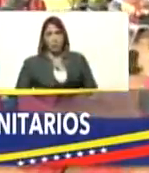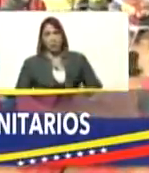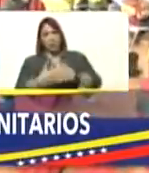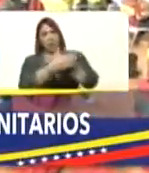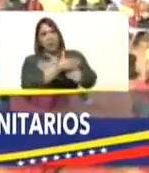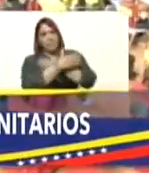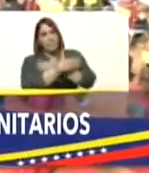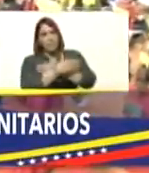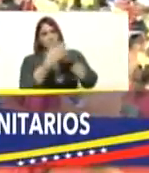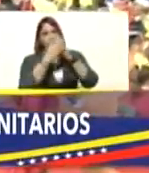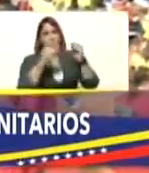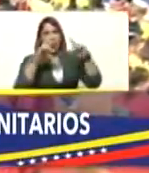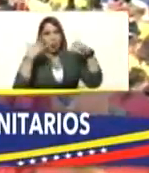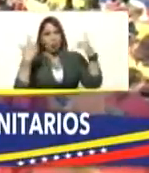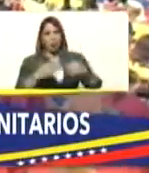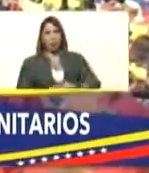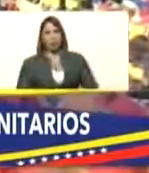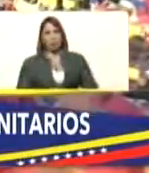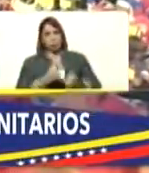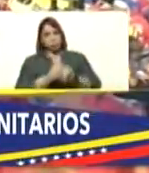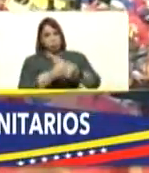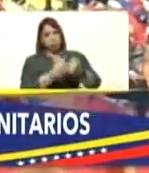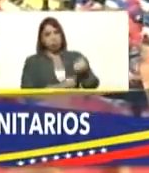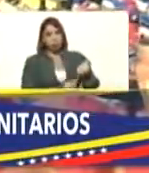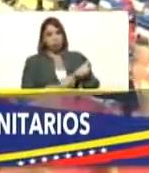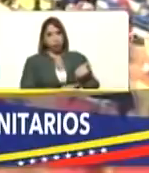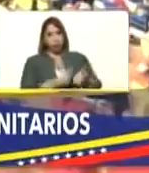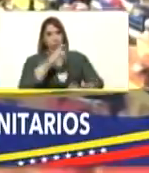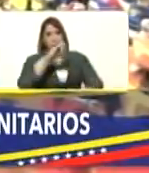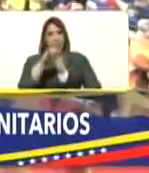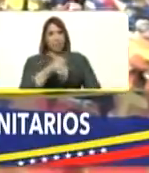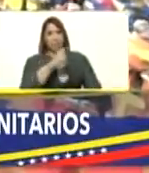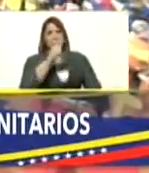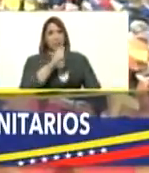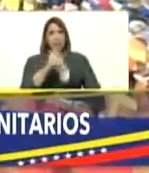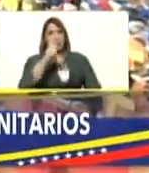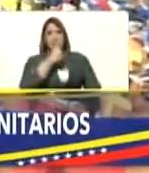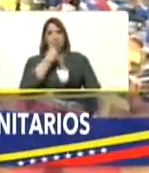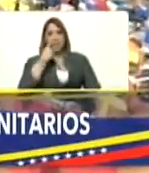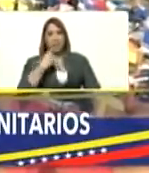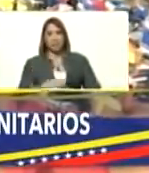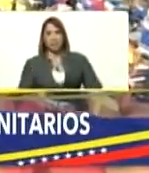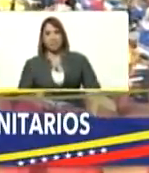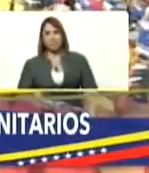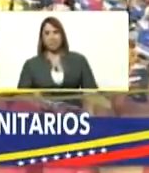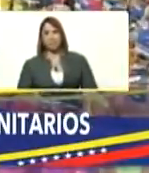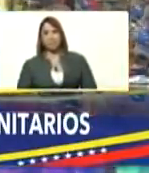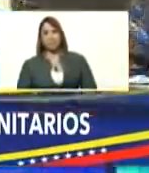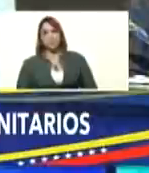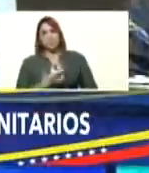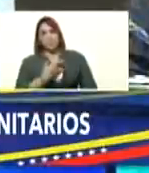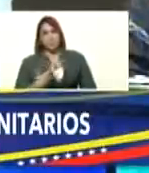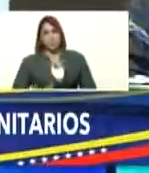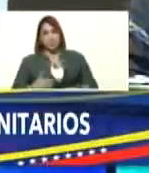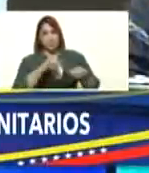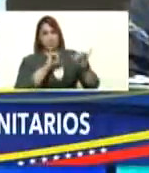Guaira y a mi querido hermano José Alejandro Terán. Presidente,